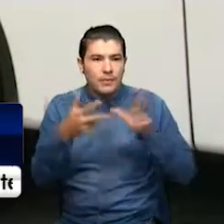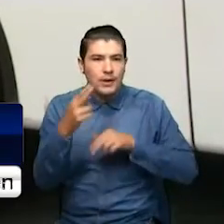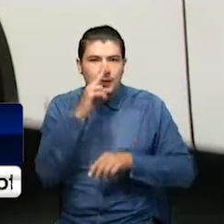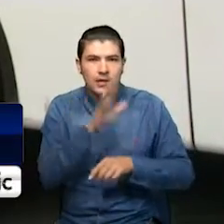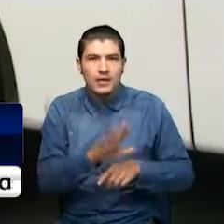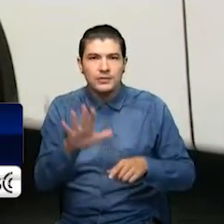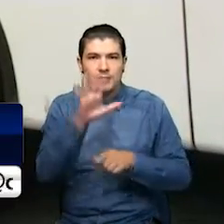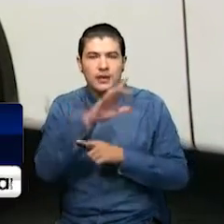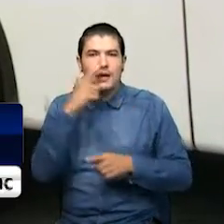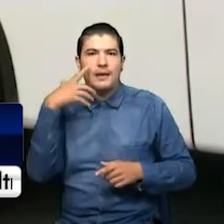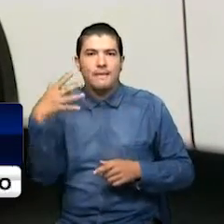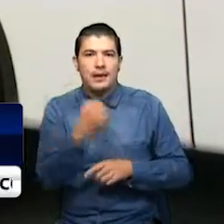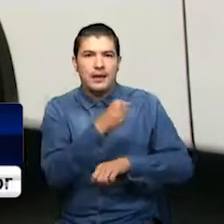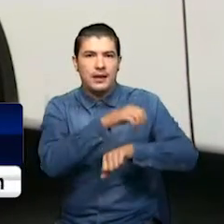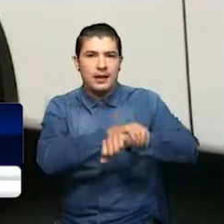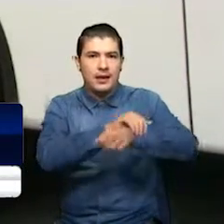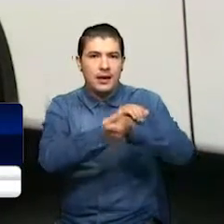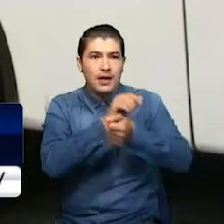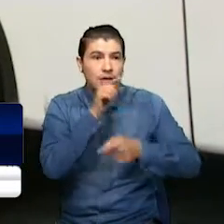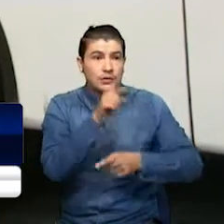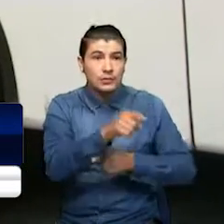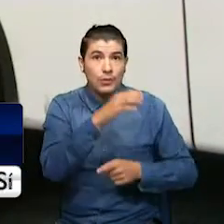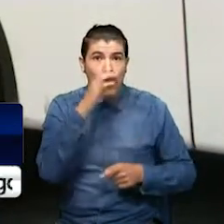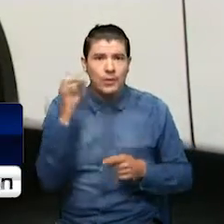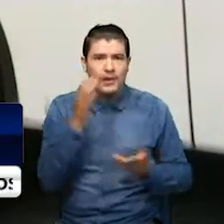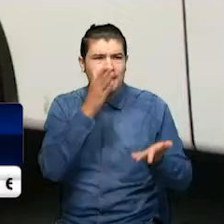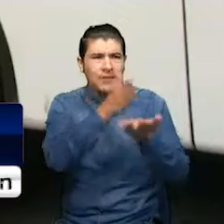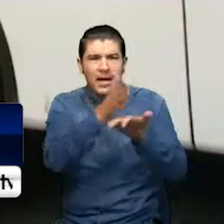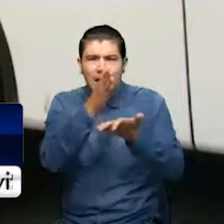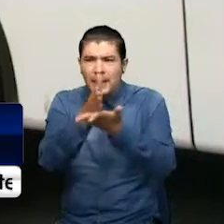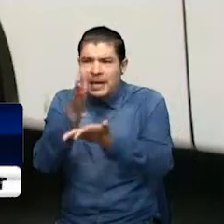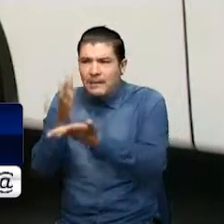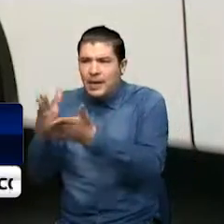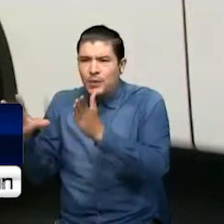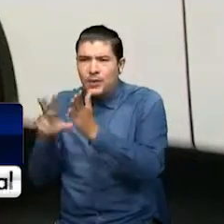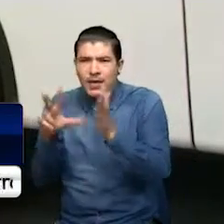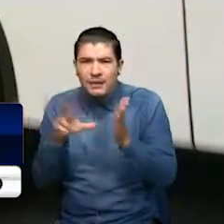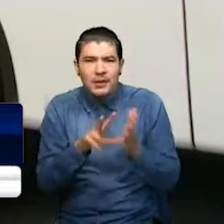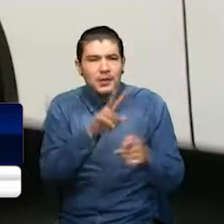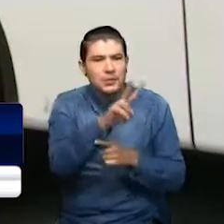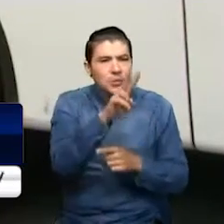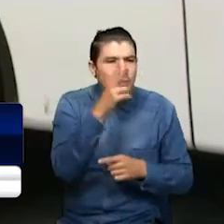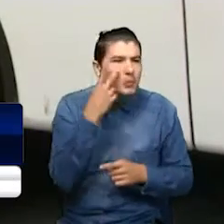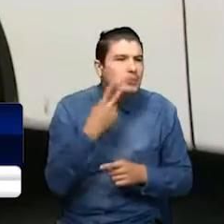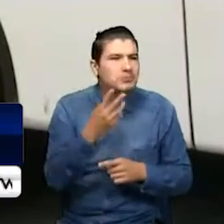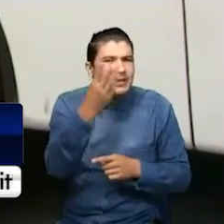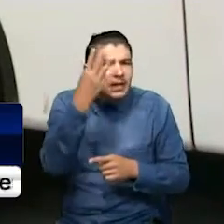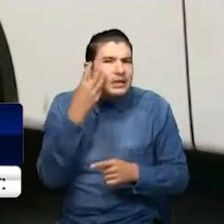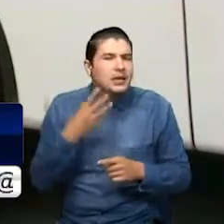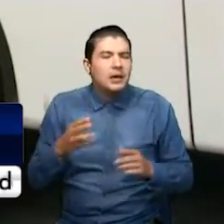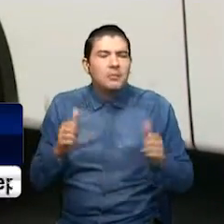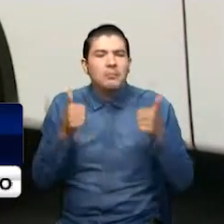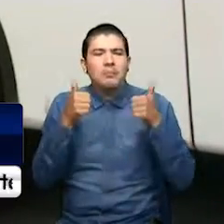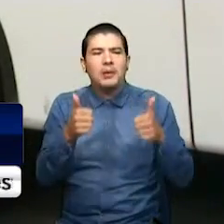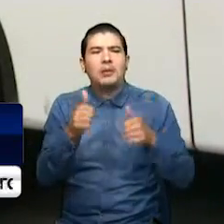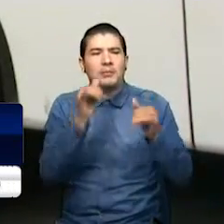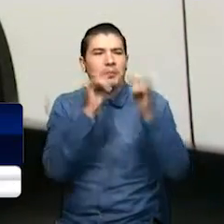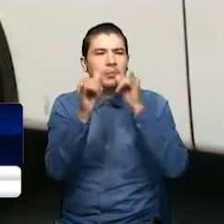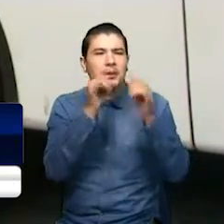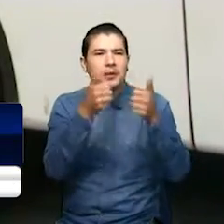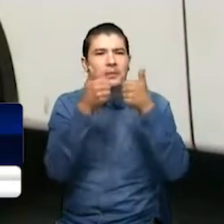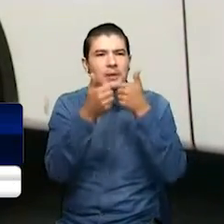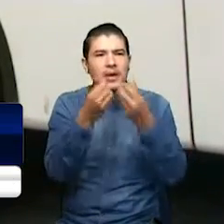logró la captura de un hombre que se iba de hotel en hotel. Duraba 2-3 días disfrutando de buena bebida, buena